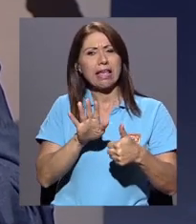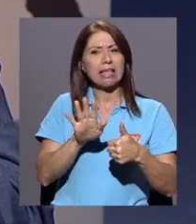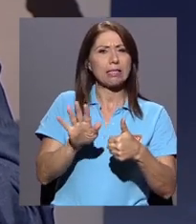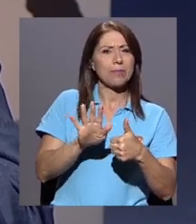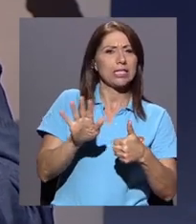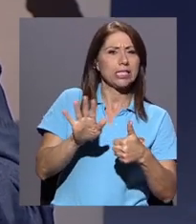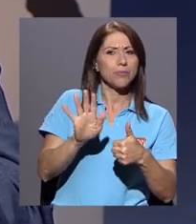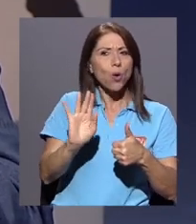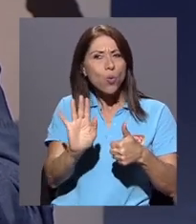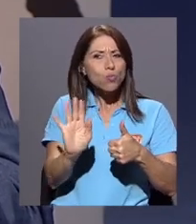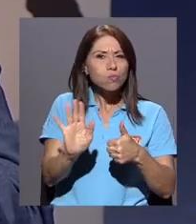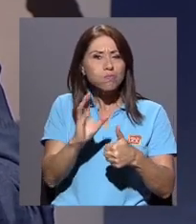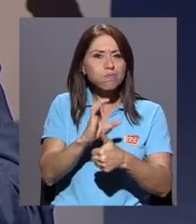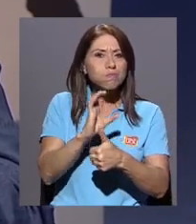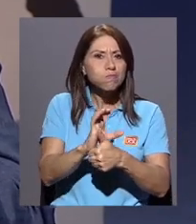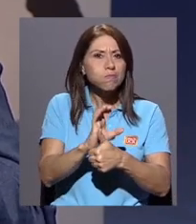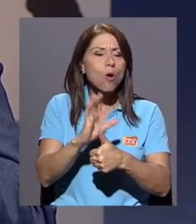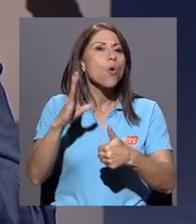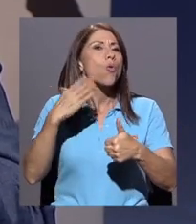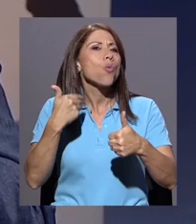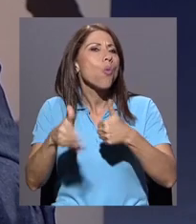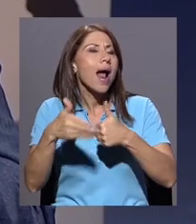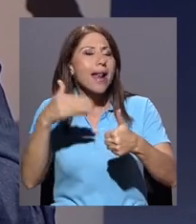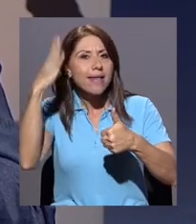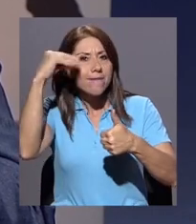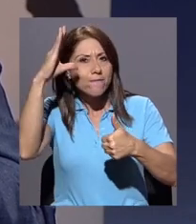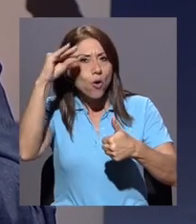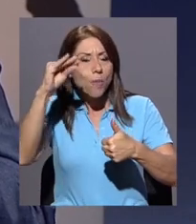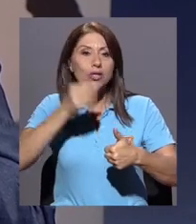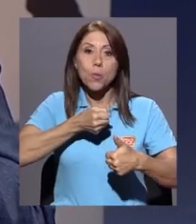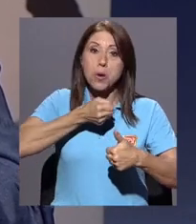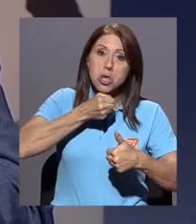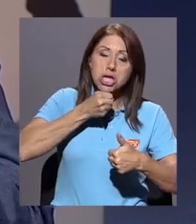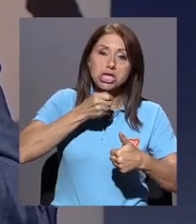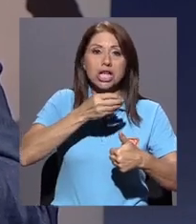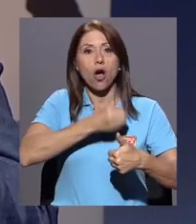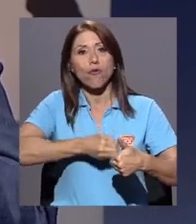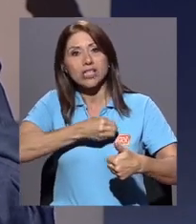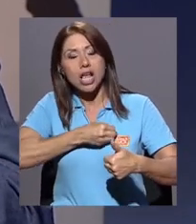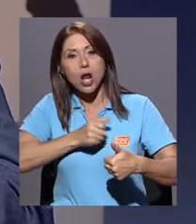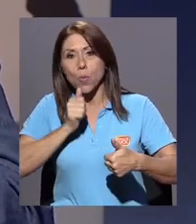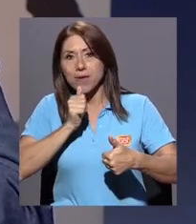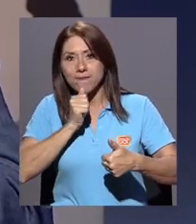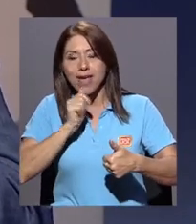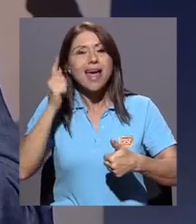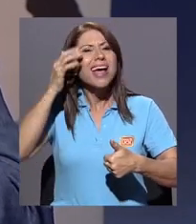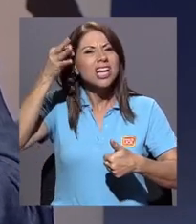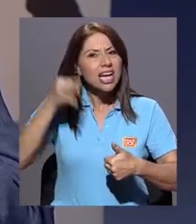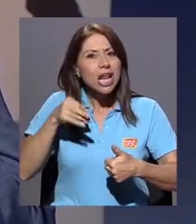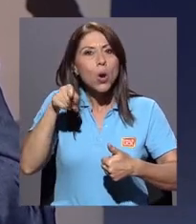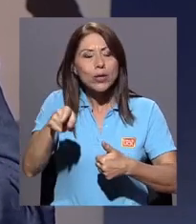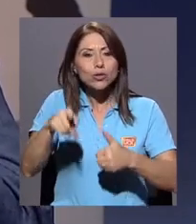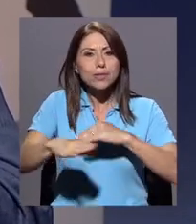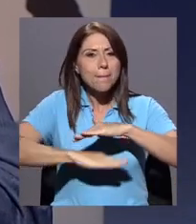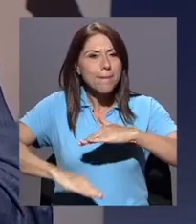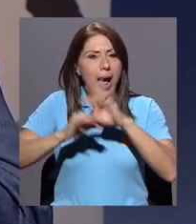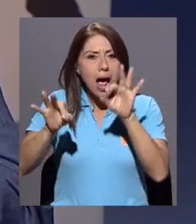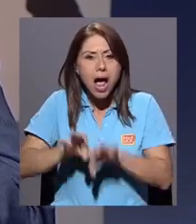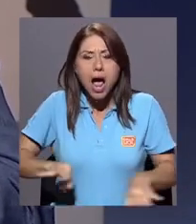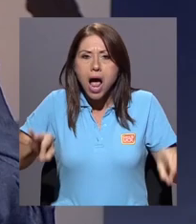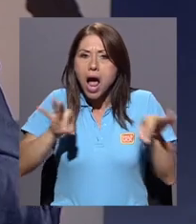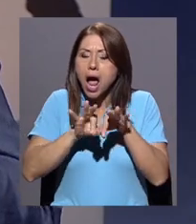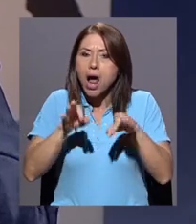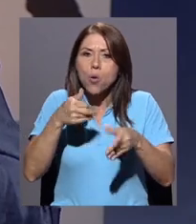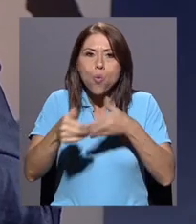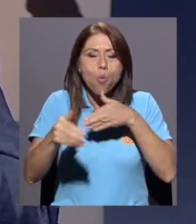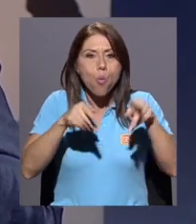cualquier fuente de información, periodística o oficial, o privada, y creo que ese es un criterio básico para cualquier ciudadano, de